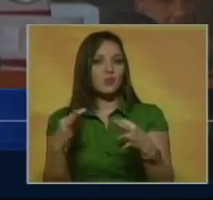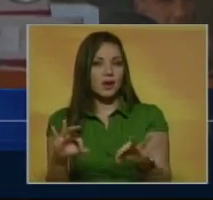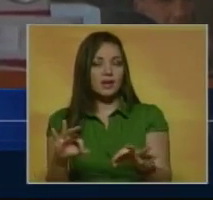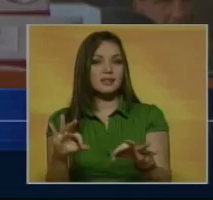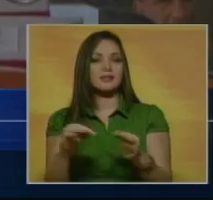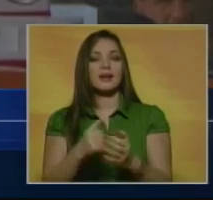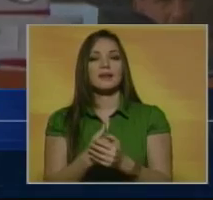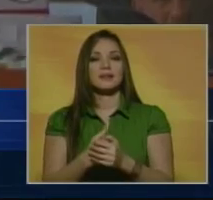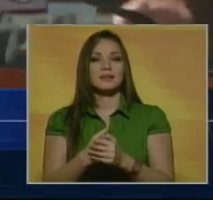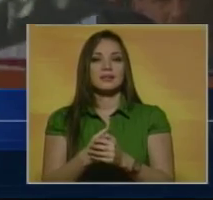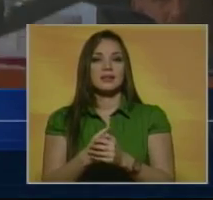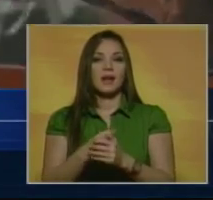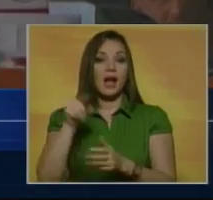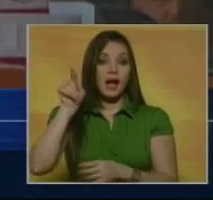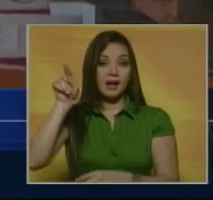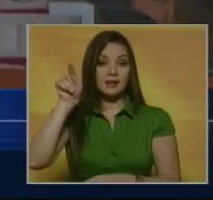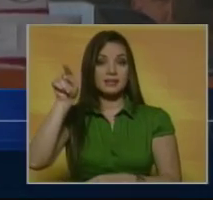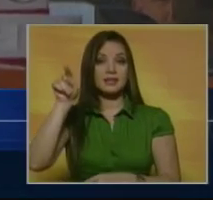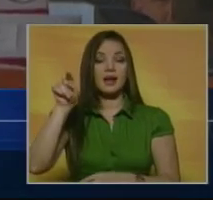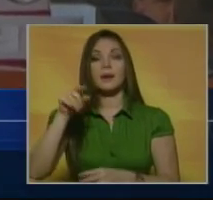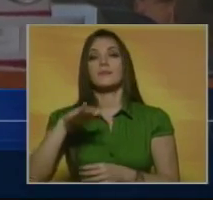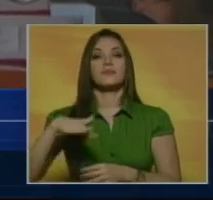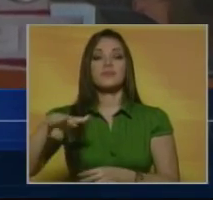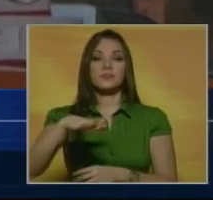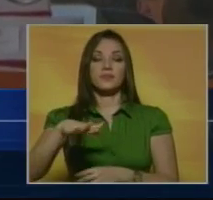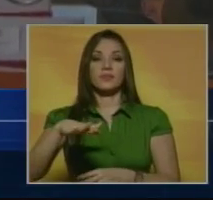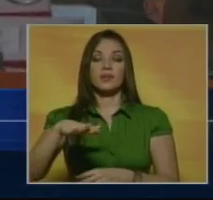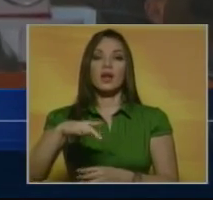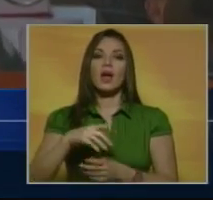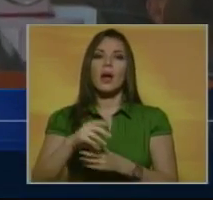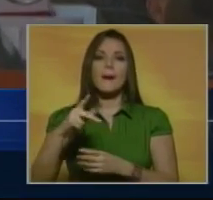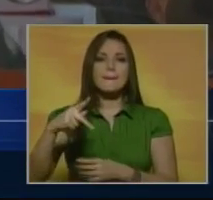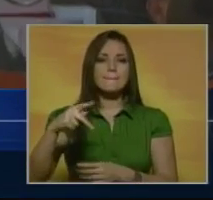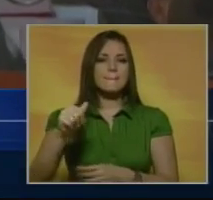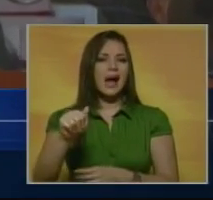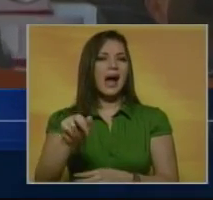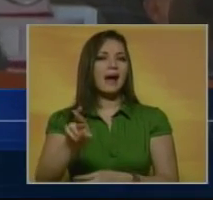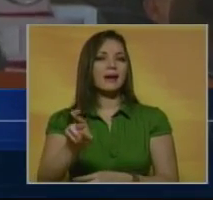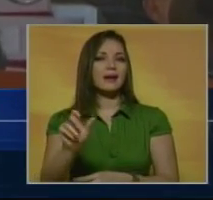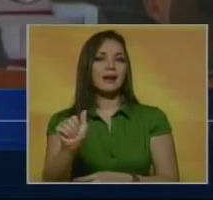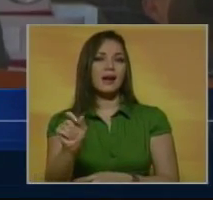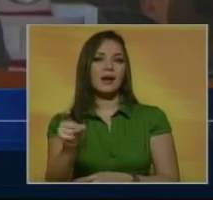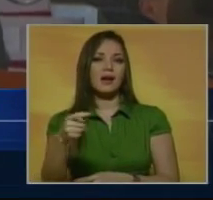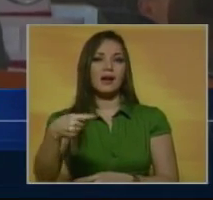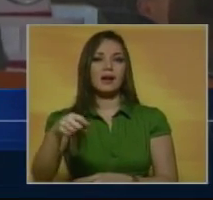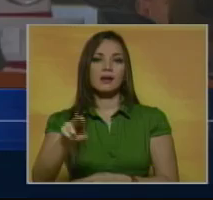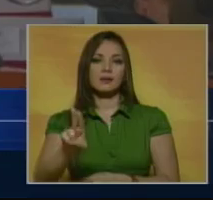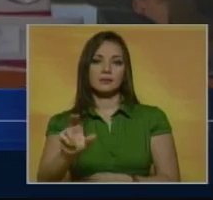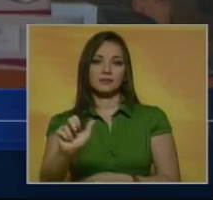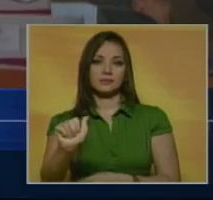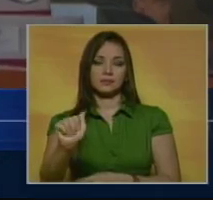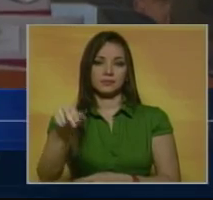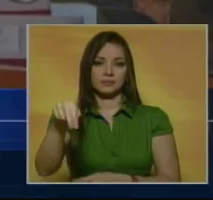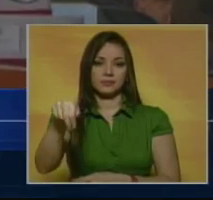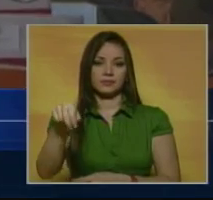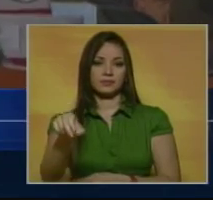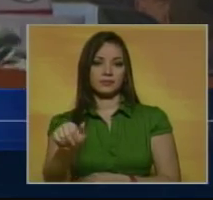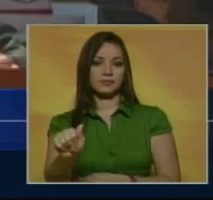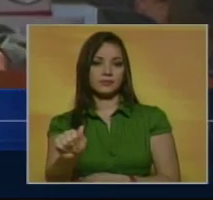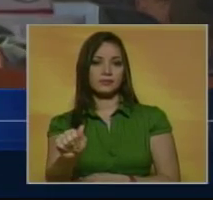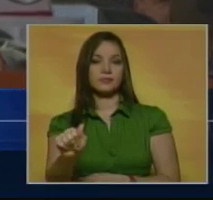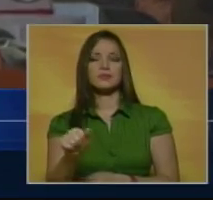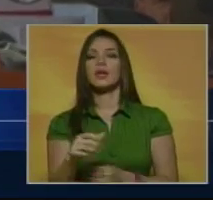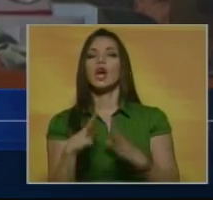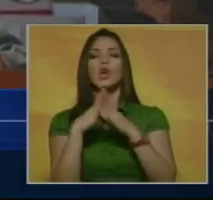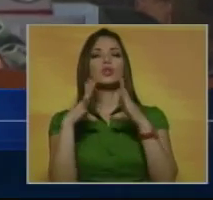uno de esos ejercicios, allá en la península de Paraguaná, en la red occidental, con empleo de